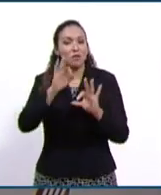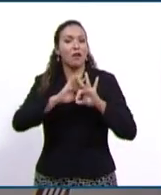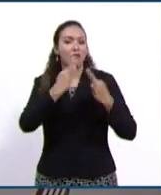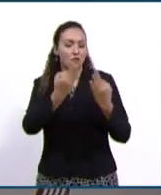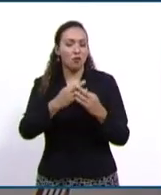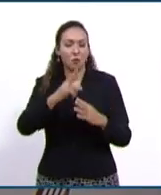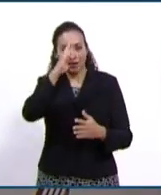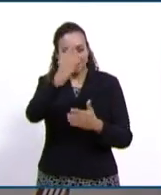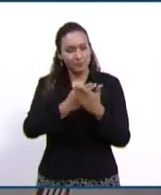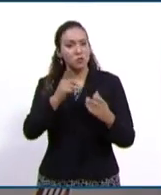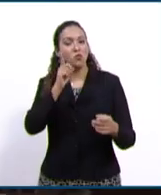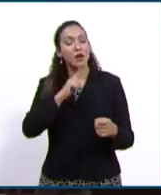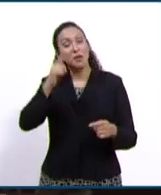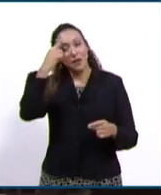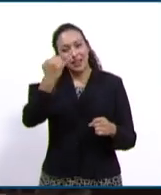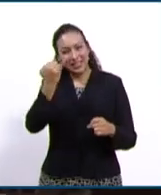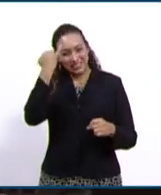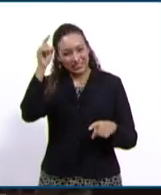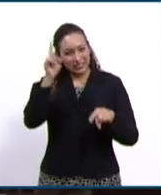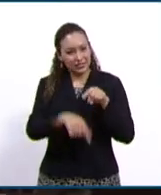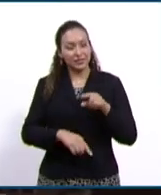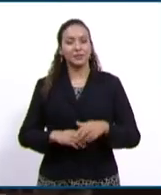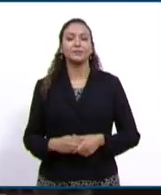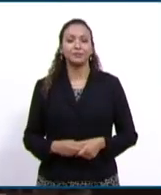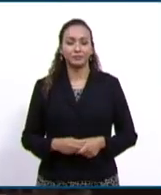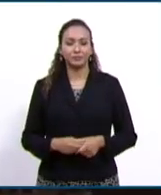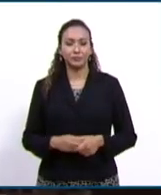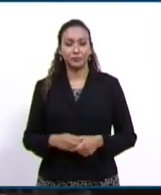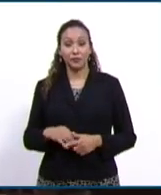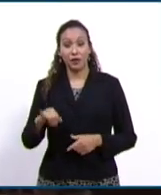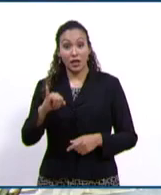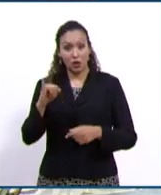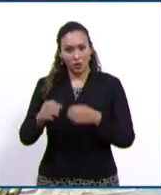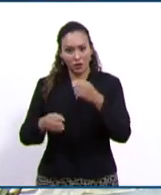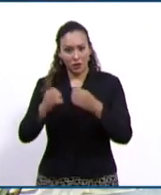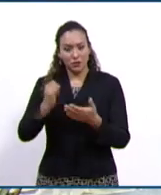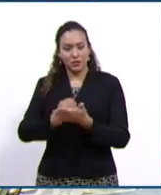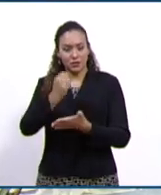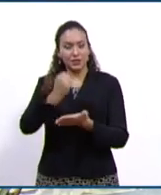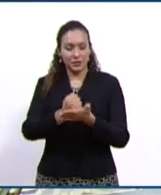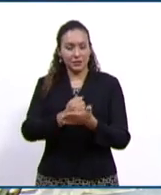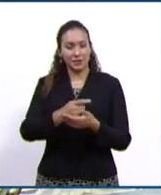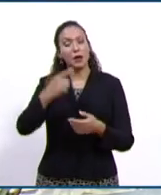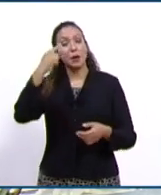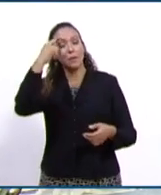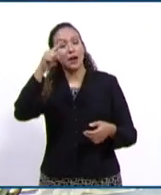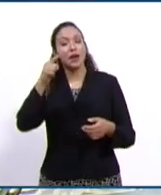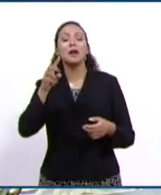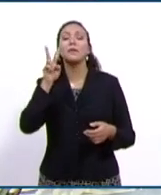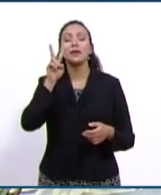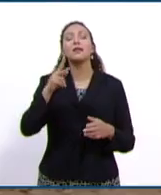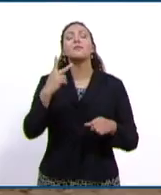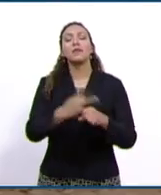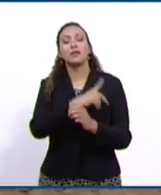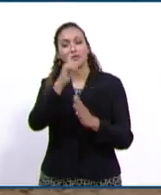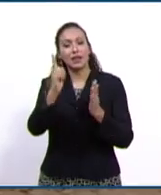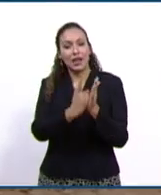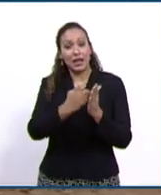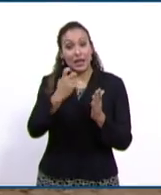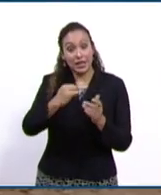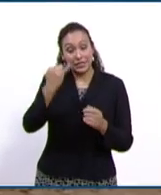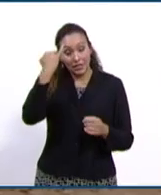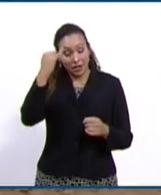pretensión de erradicarla. El jueves resolvió una acción de inconstitucionalidad contra disposiciones de la Ley para prevenir y erradicar